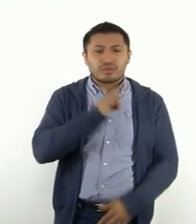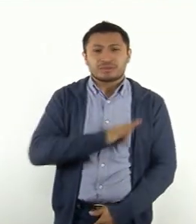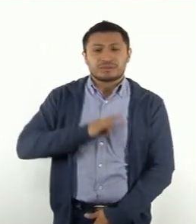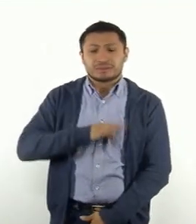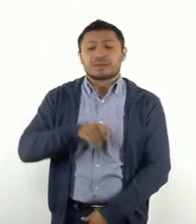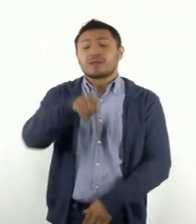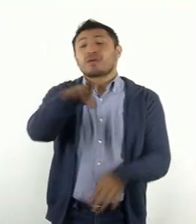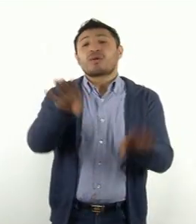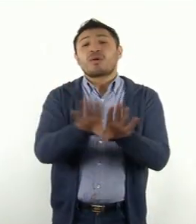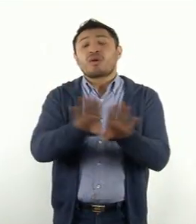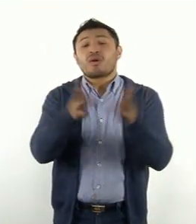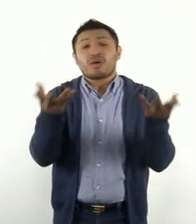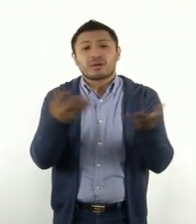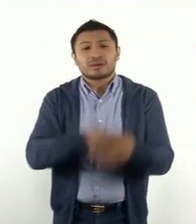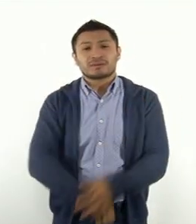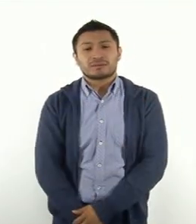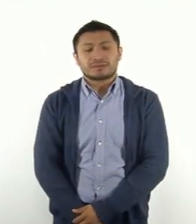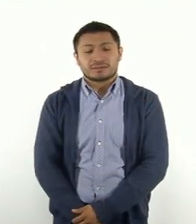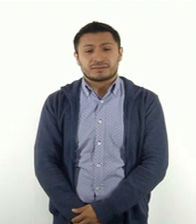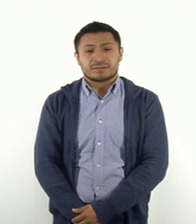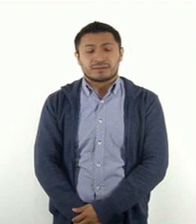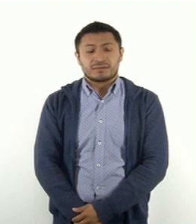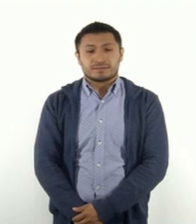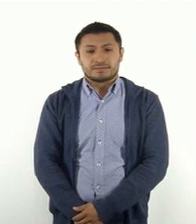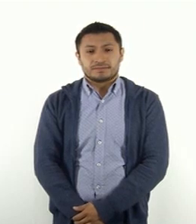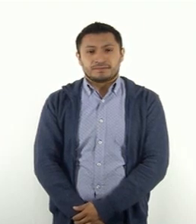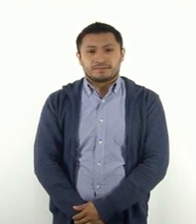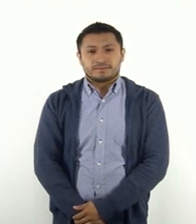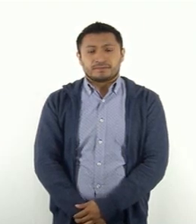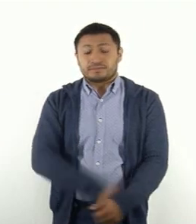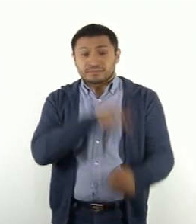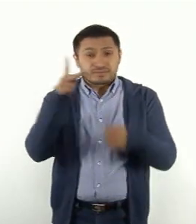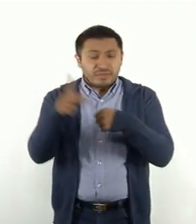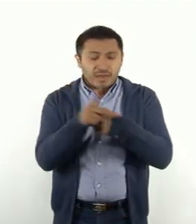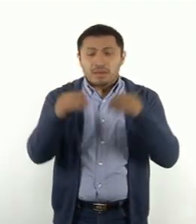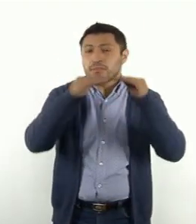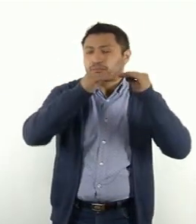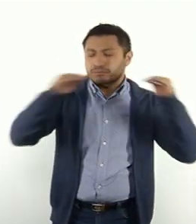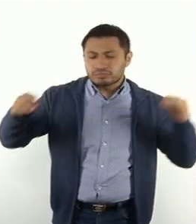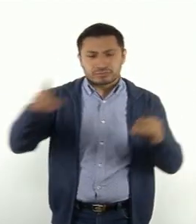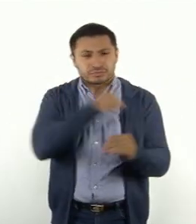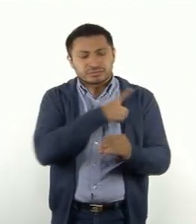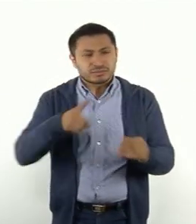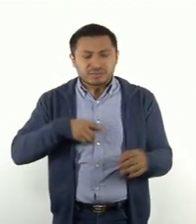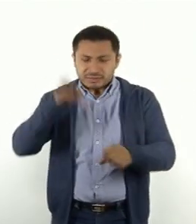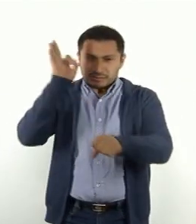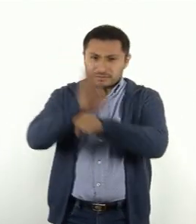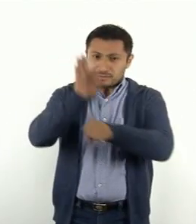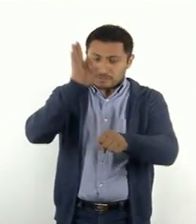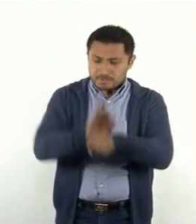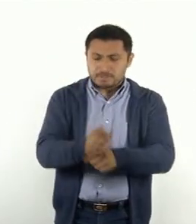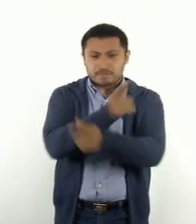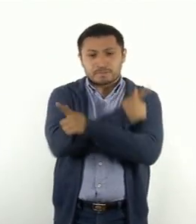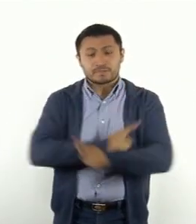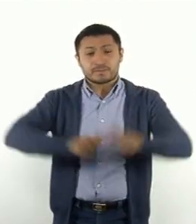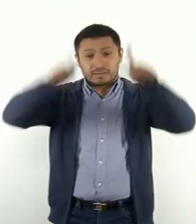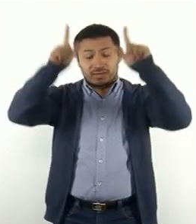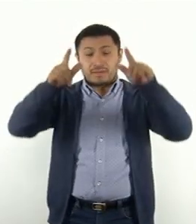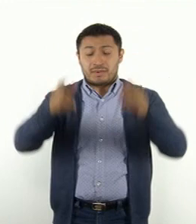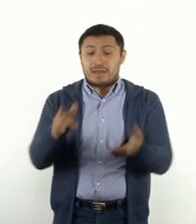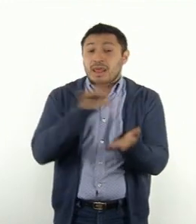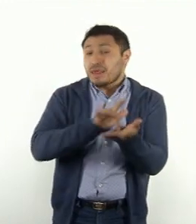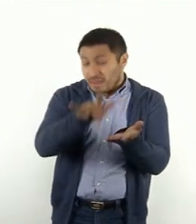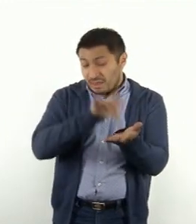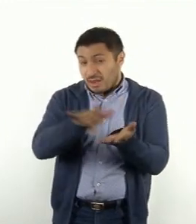no? En un país democrático se debe propiciar y garantizar la libertad. ¿Te imaginas,